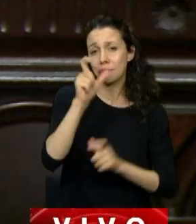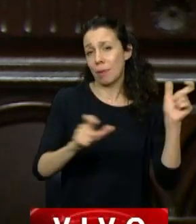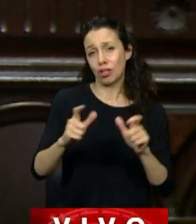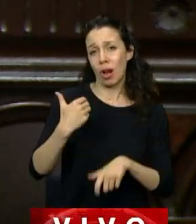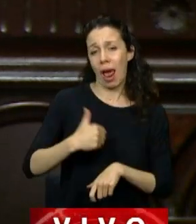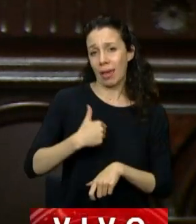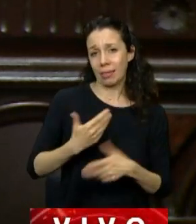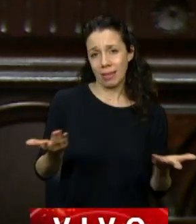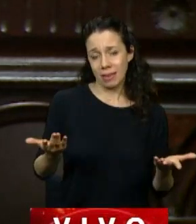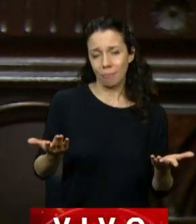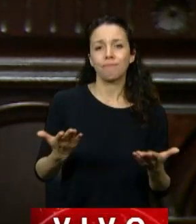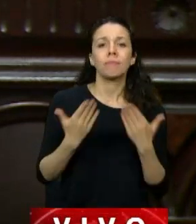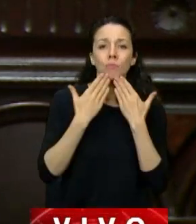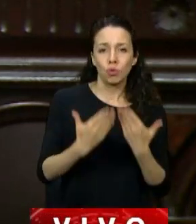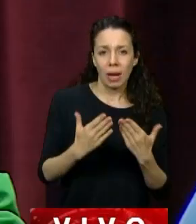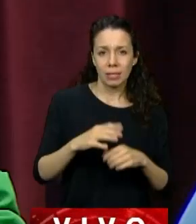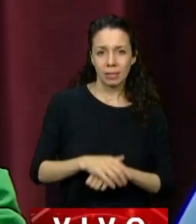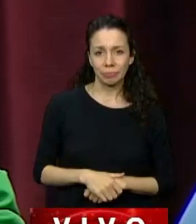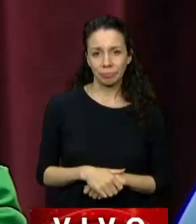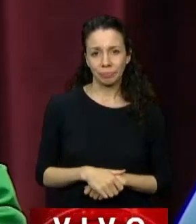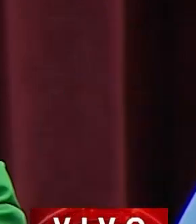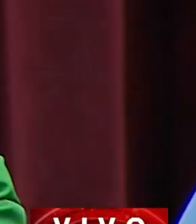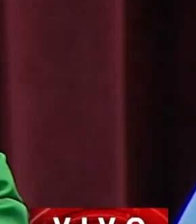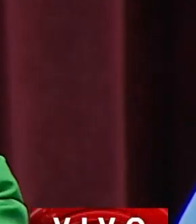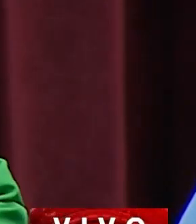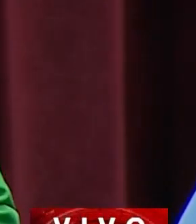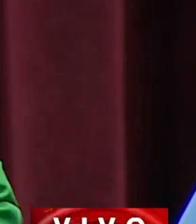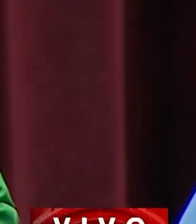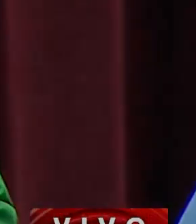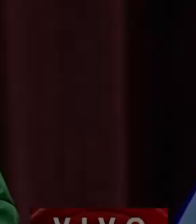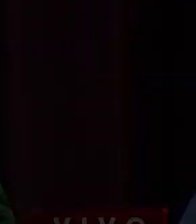muchas gracias, señora Presidenta. Gracias, diputado.